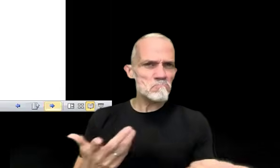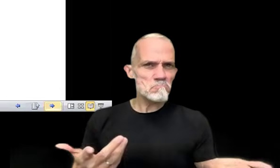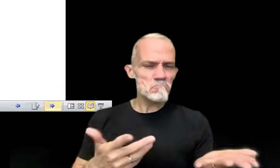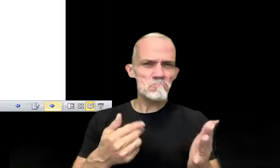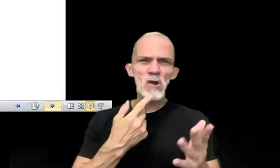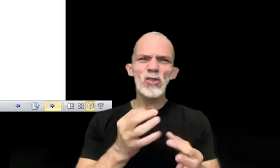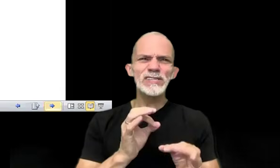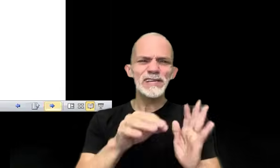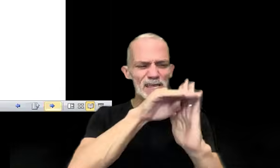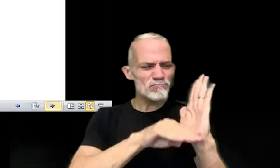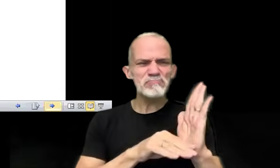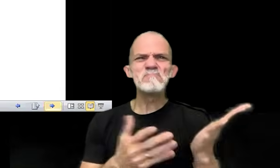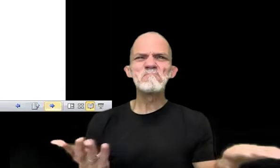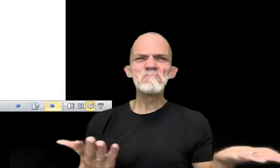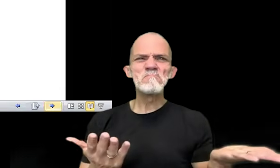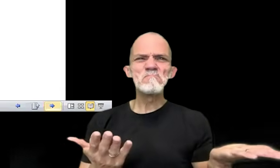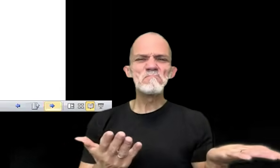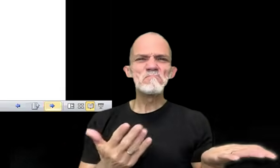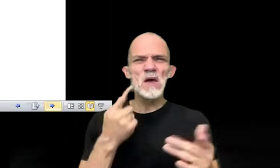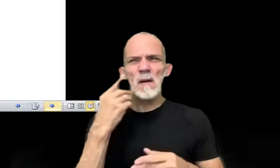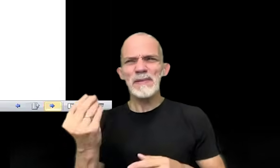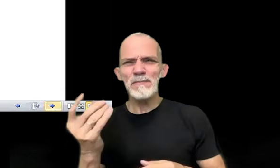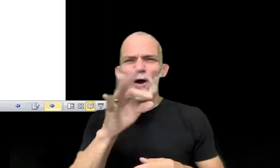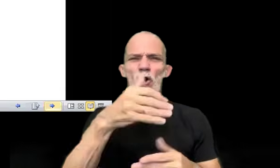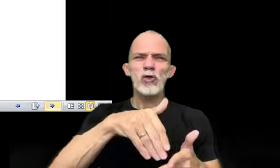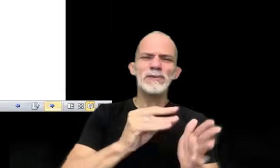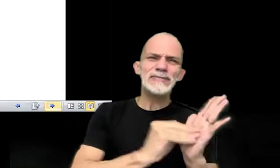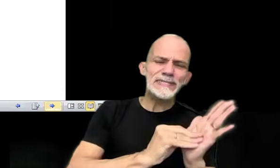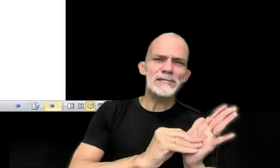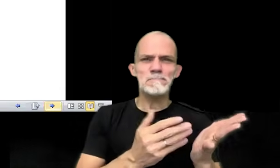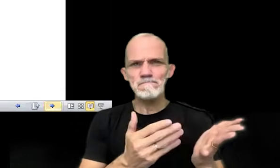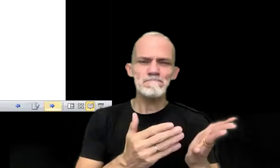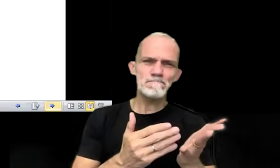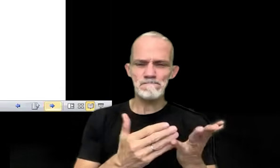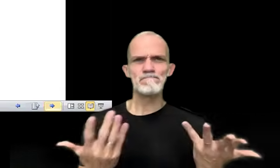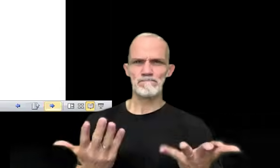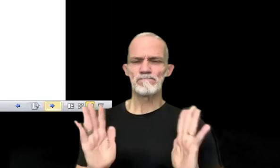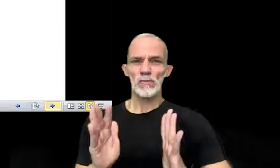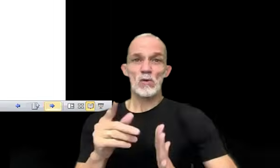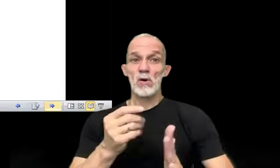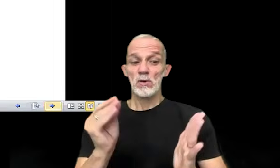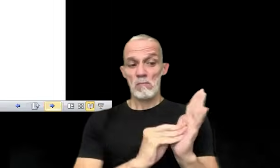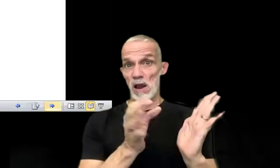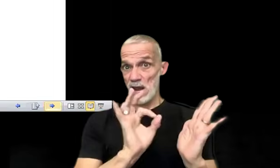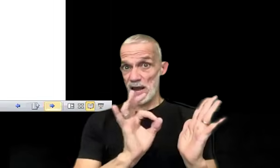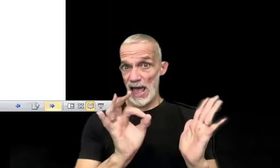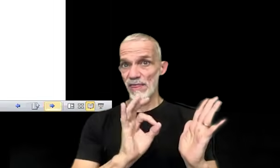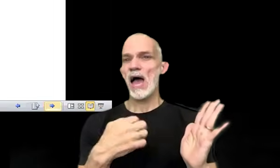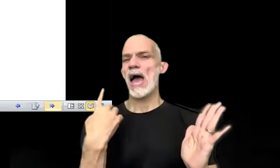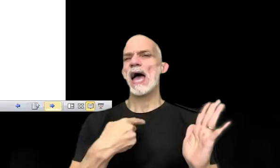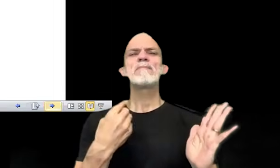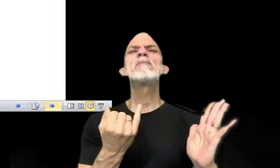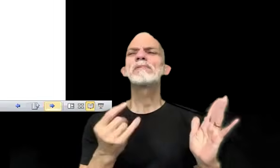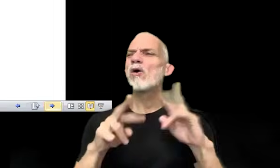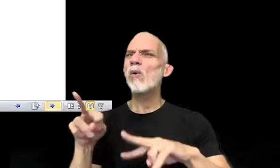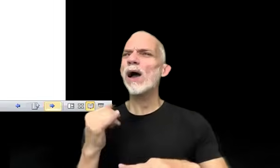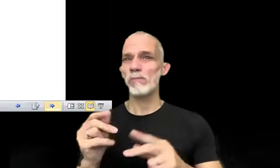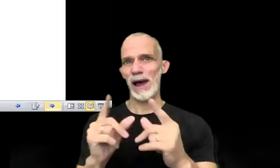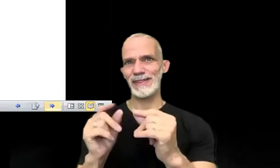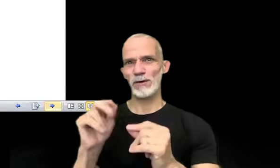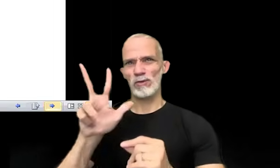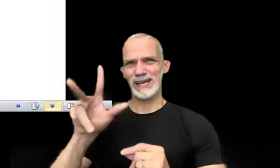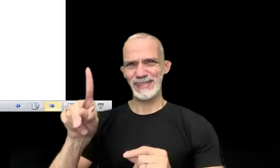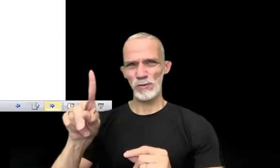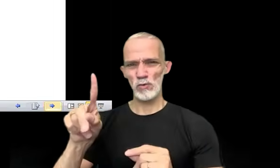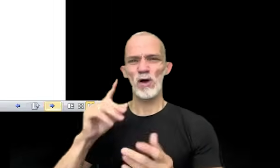decreto, no tiene definida la cuestión. Entonces, por aplicación, o sea, cuando no está definido, debemos recurrir al